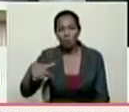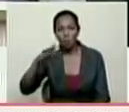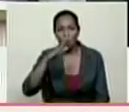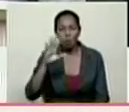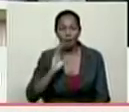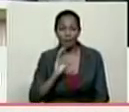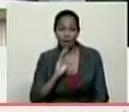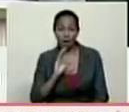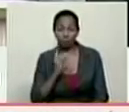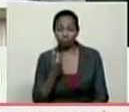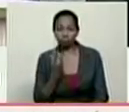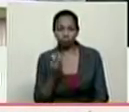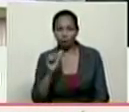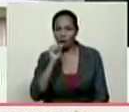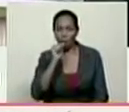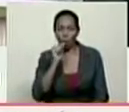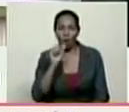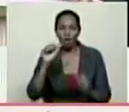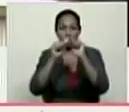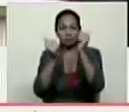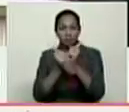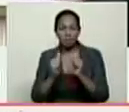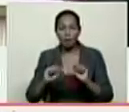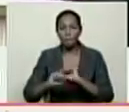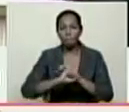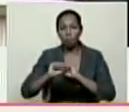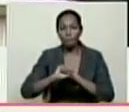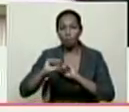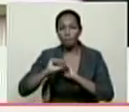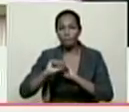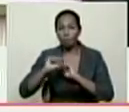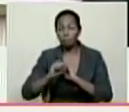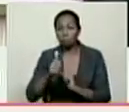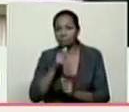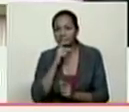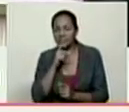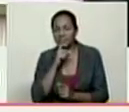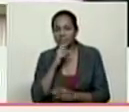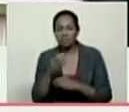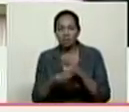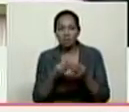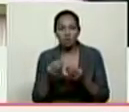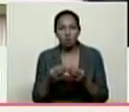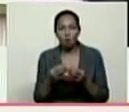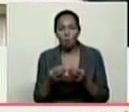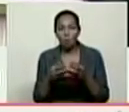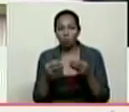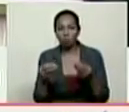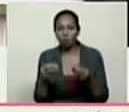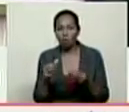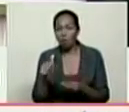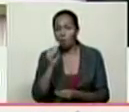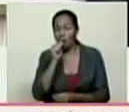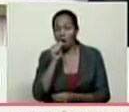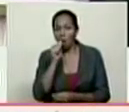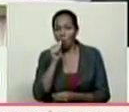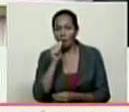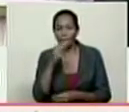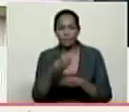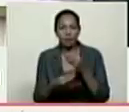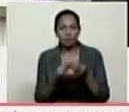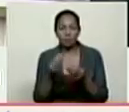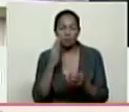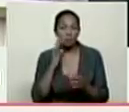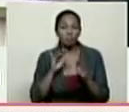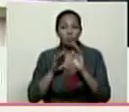Caracas, cuyo sistema de bombeo implica llevar una gran cantidad de kilómetros del agua contra la gravedad